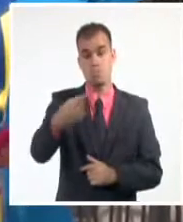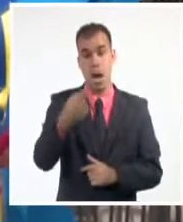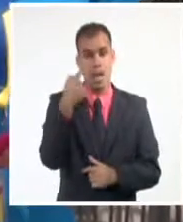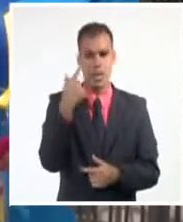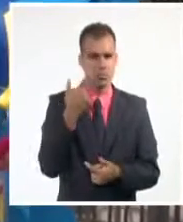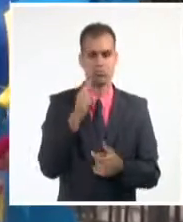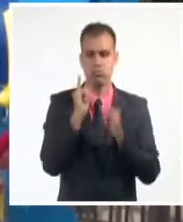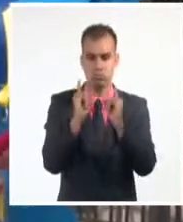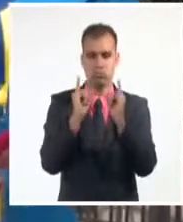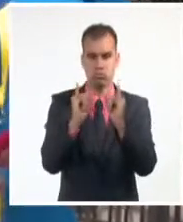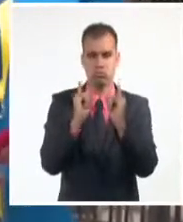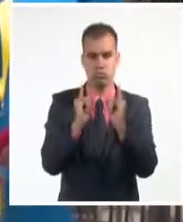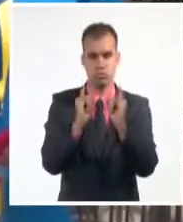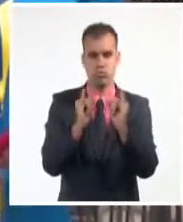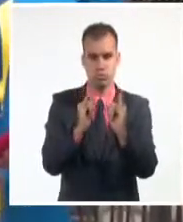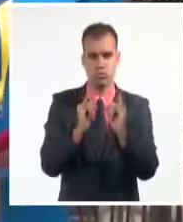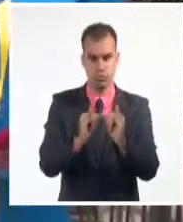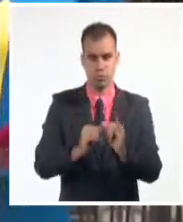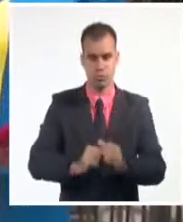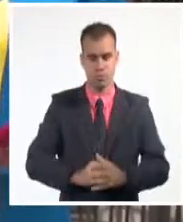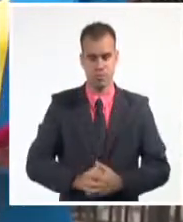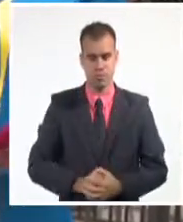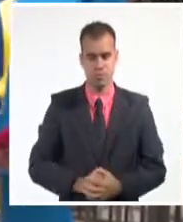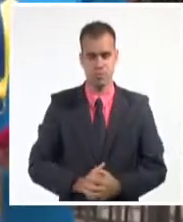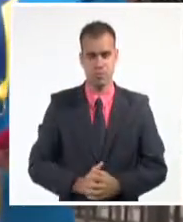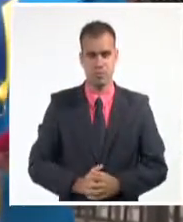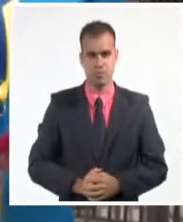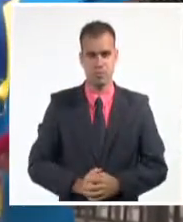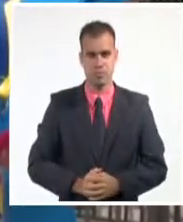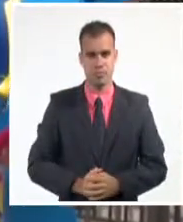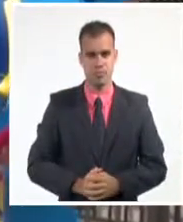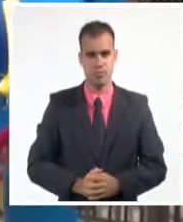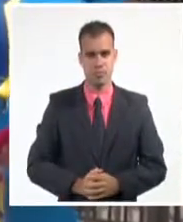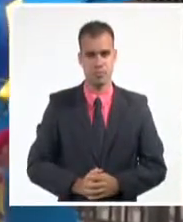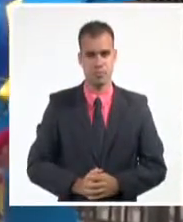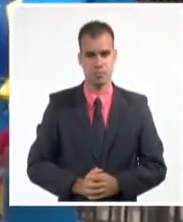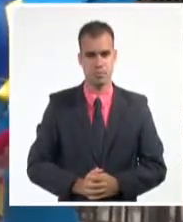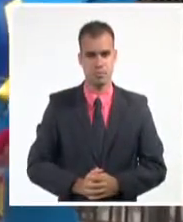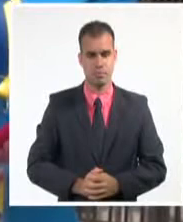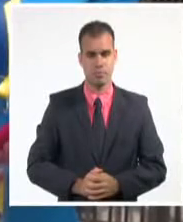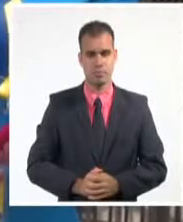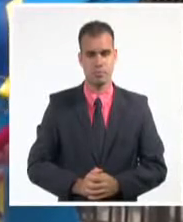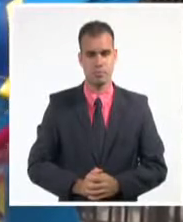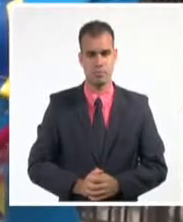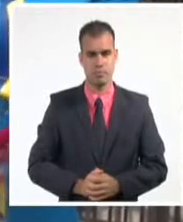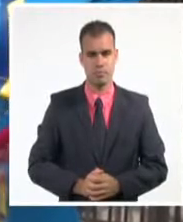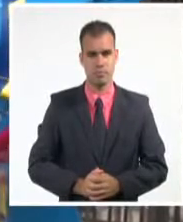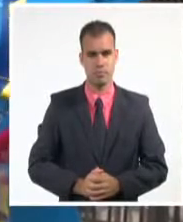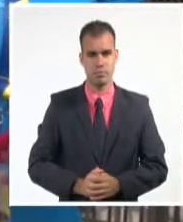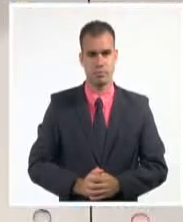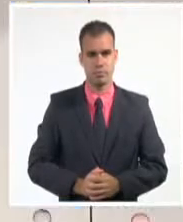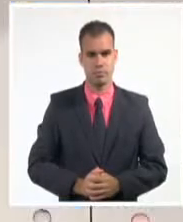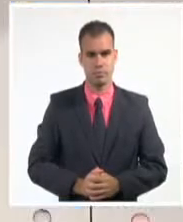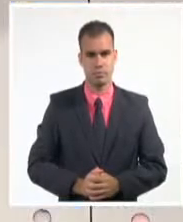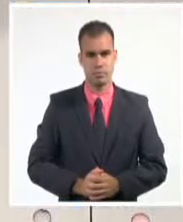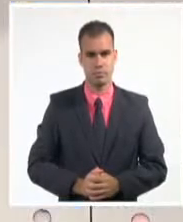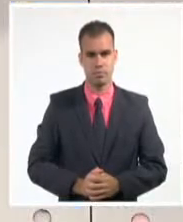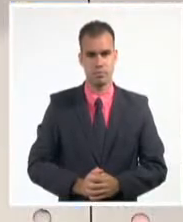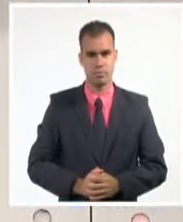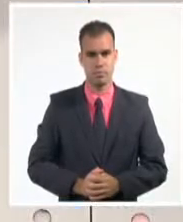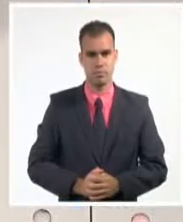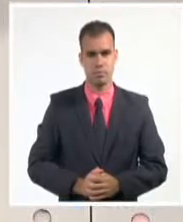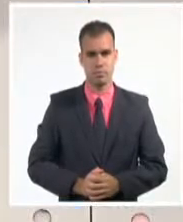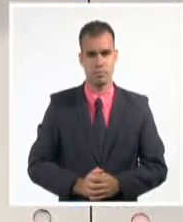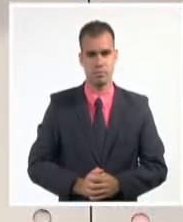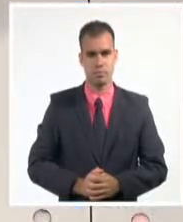Panamericanos el camarógrafo Amado López y Karlienys Calzadilla, enviados especiales de la televisión cubana.